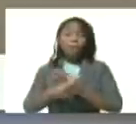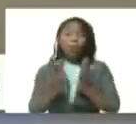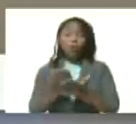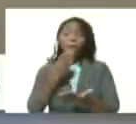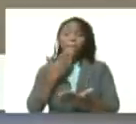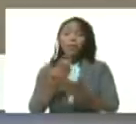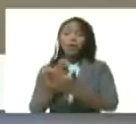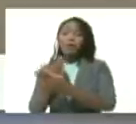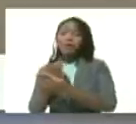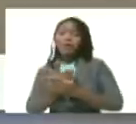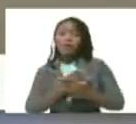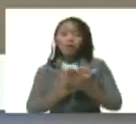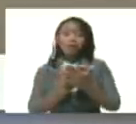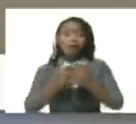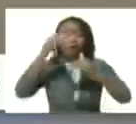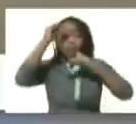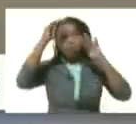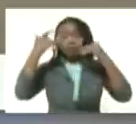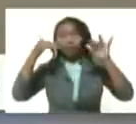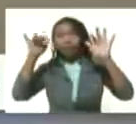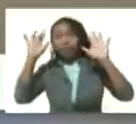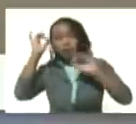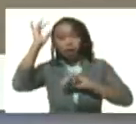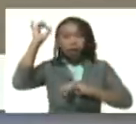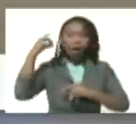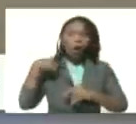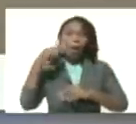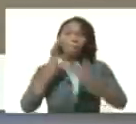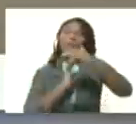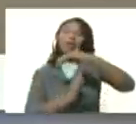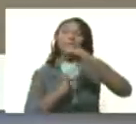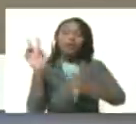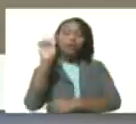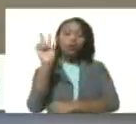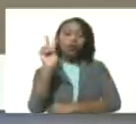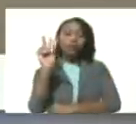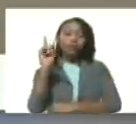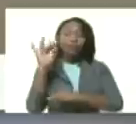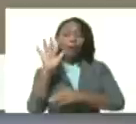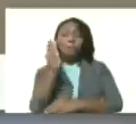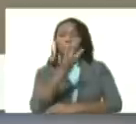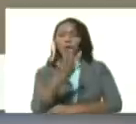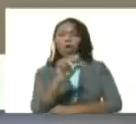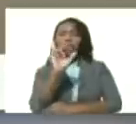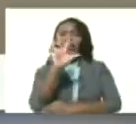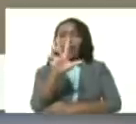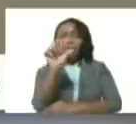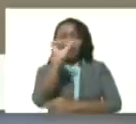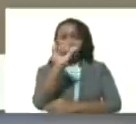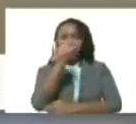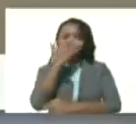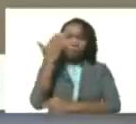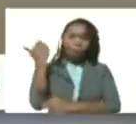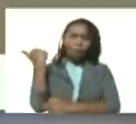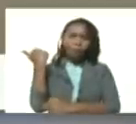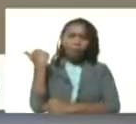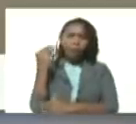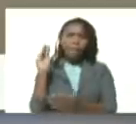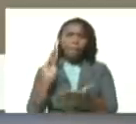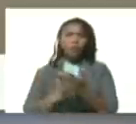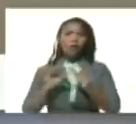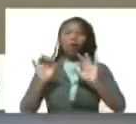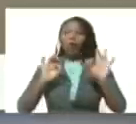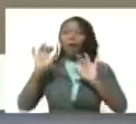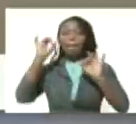pidiendo y que para atender a los migrantes venezolanos. Hace apenas 3 semanas montó un show